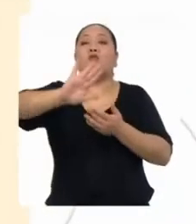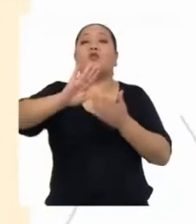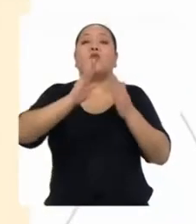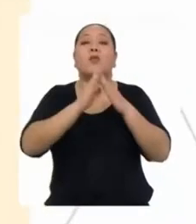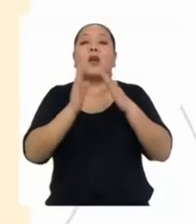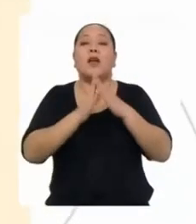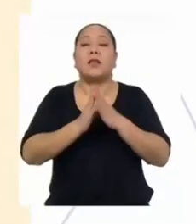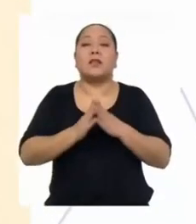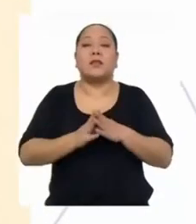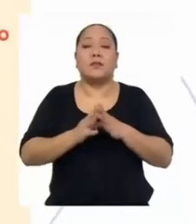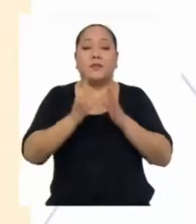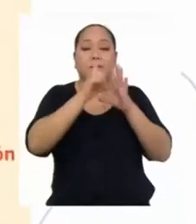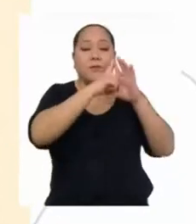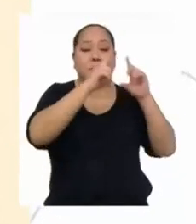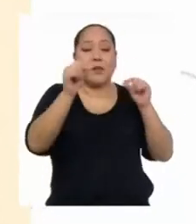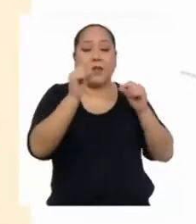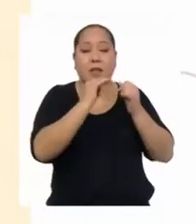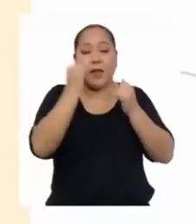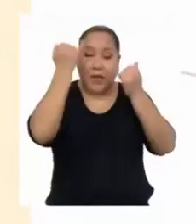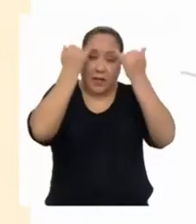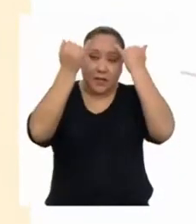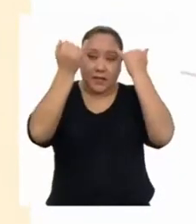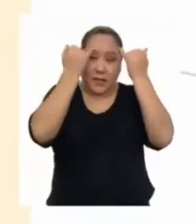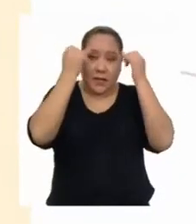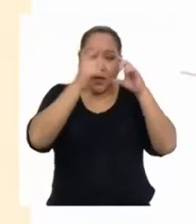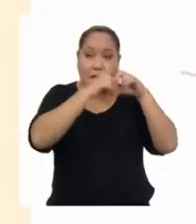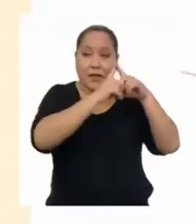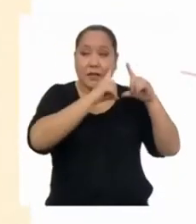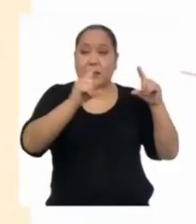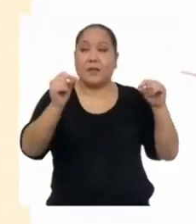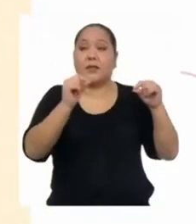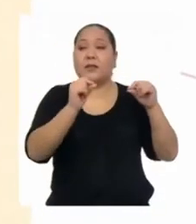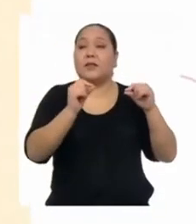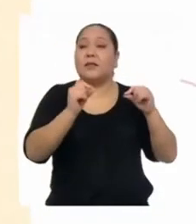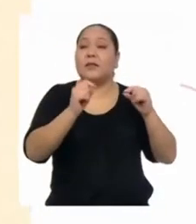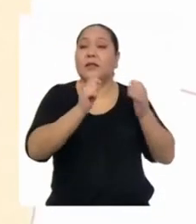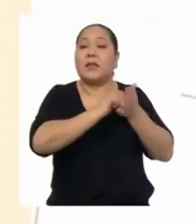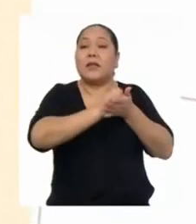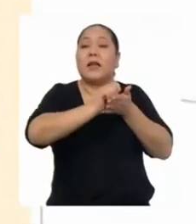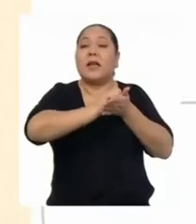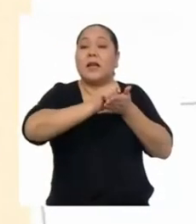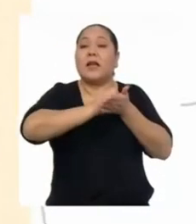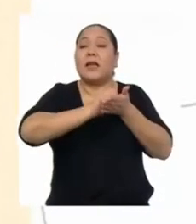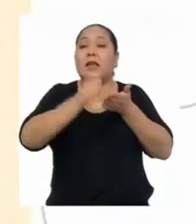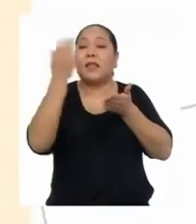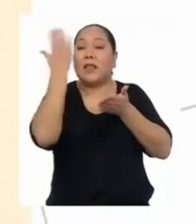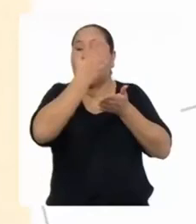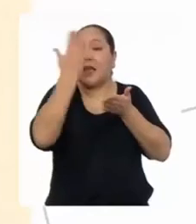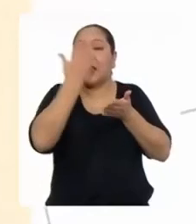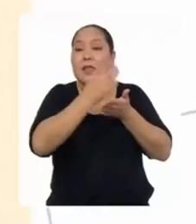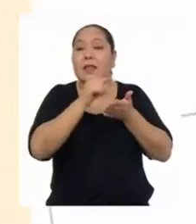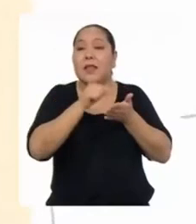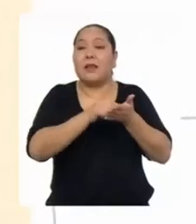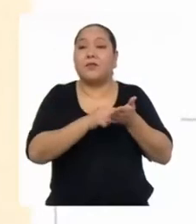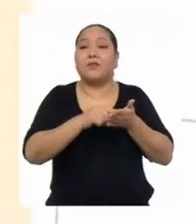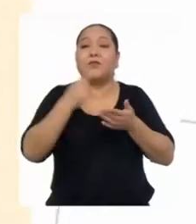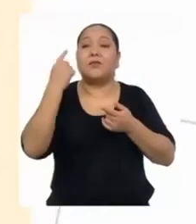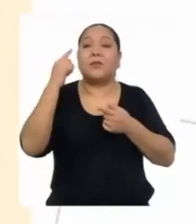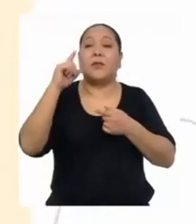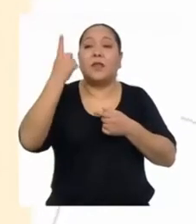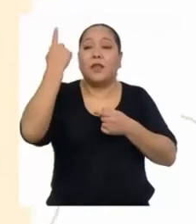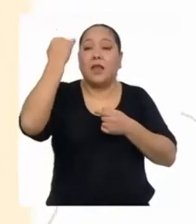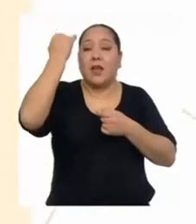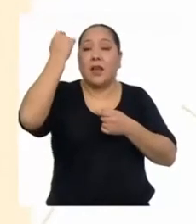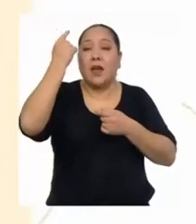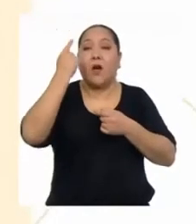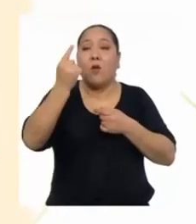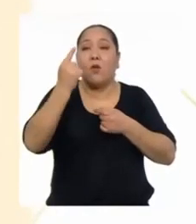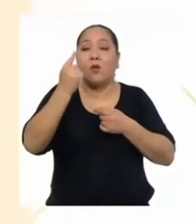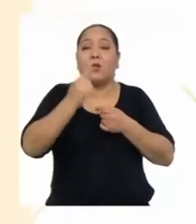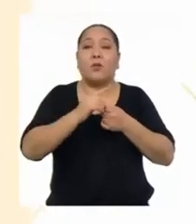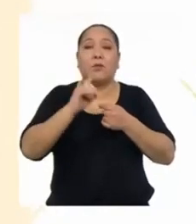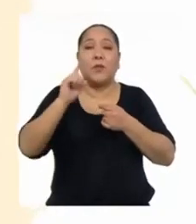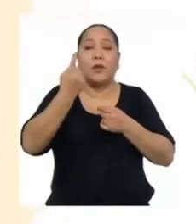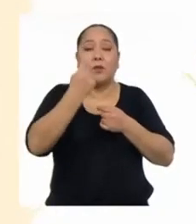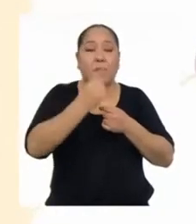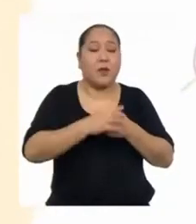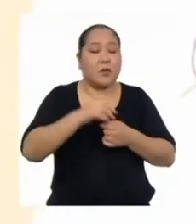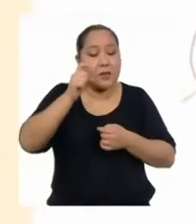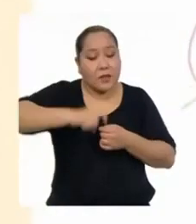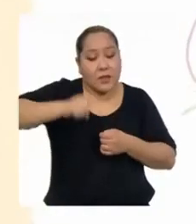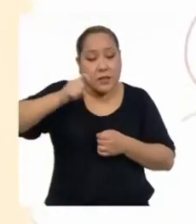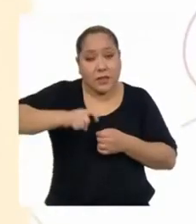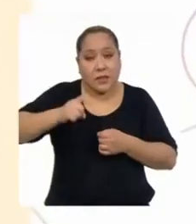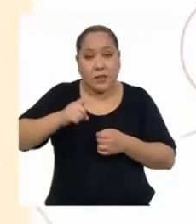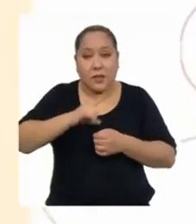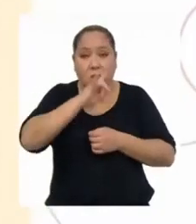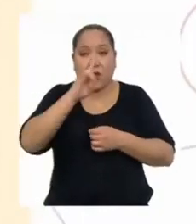que desarrolla están resaltadas en negrita. Idea 1. En primer lugar, se debe